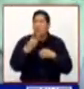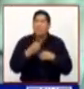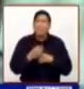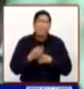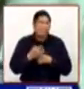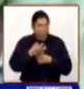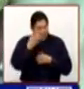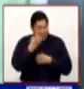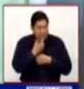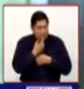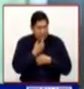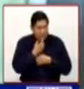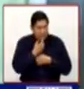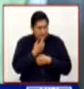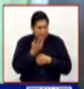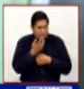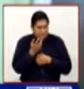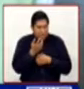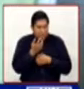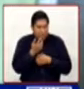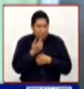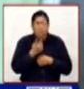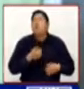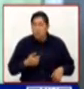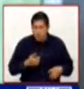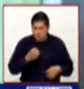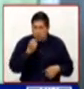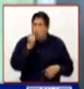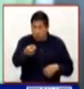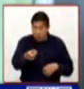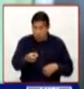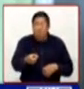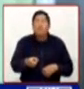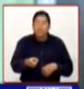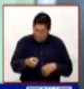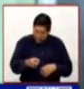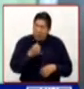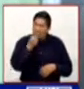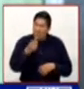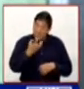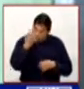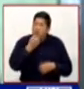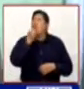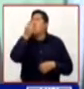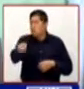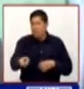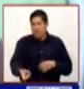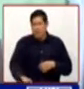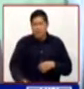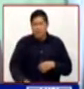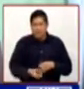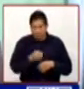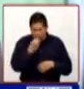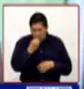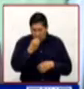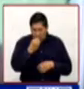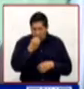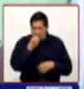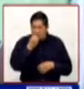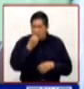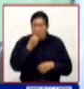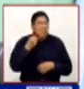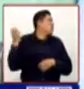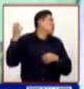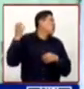Cuando se enoja, pues hace es el escupe. Ah, no diga, él escupe cuando sí, esté enojado. Cuando, si no, vas a estar comiendo, ¿no ve?